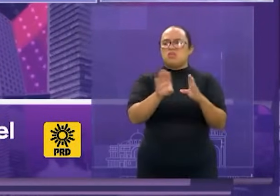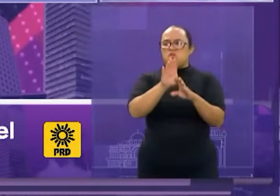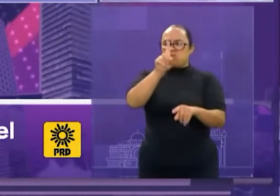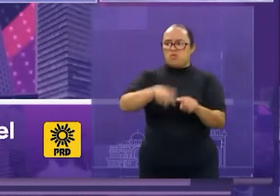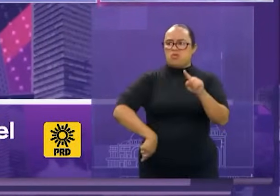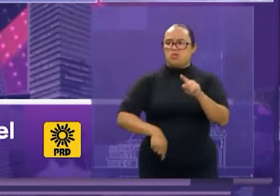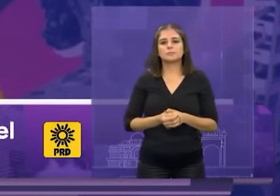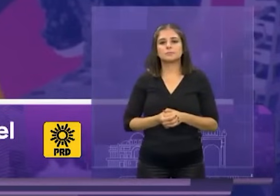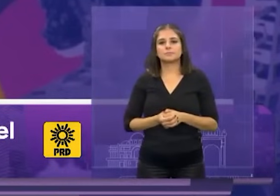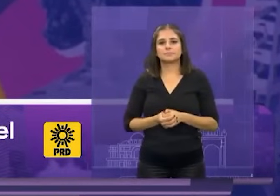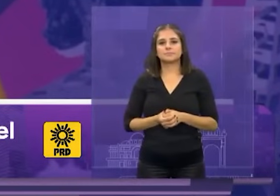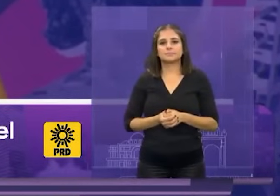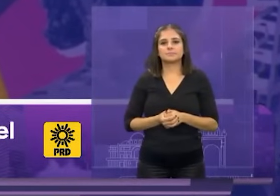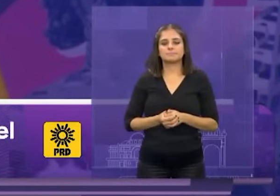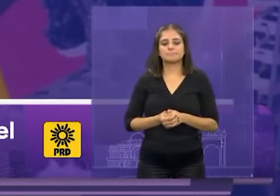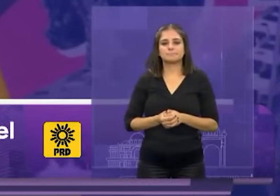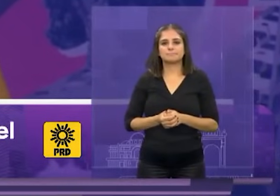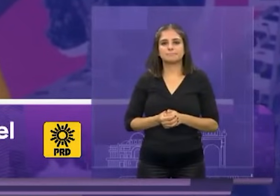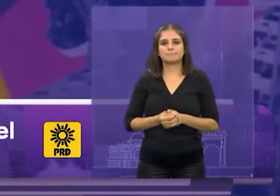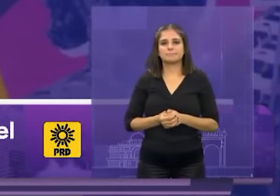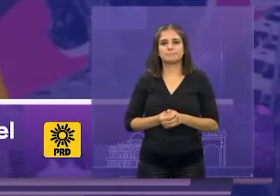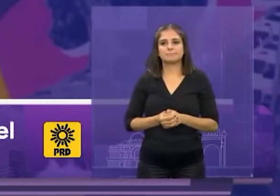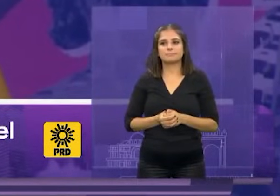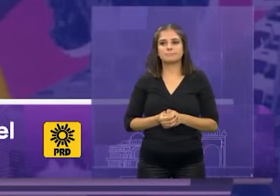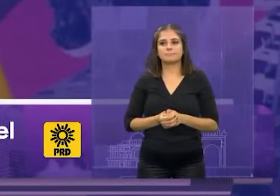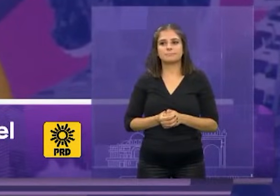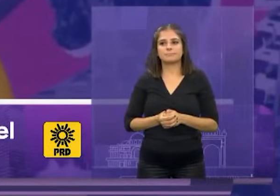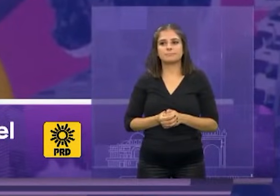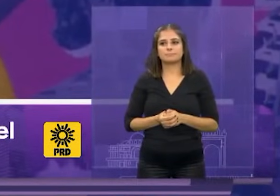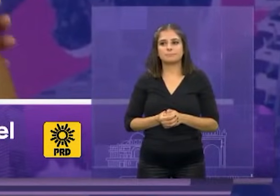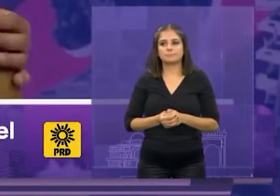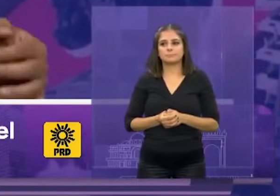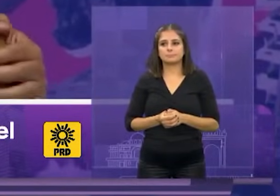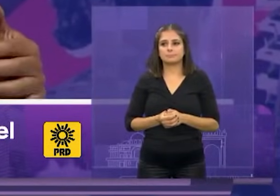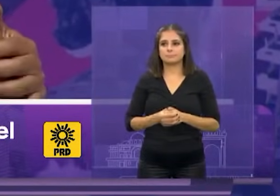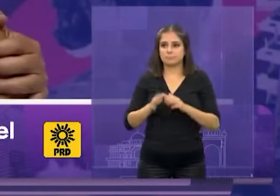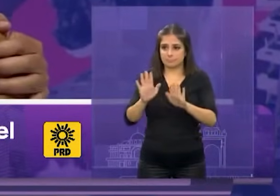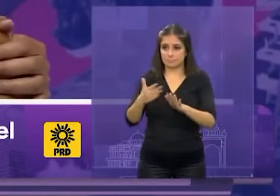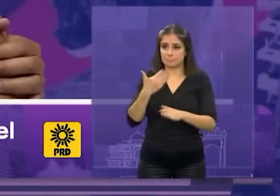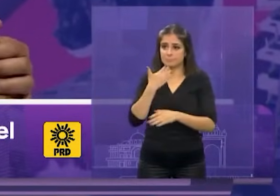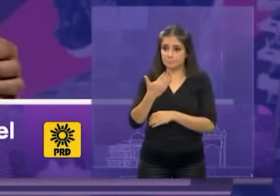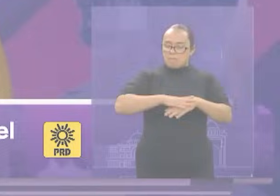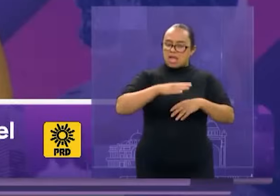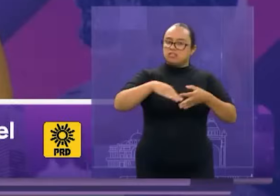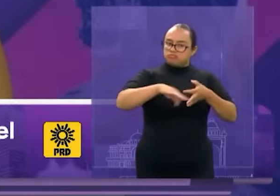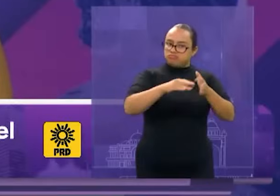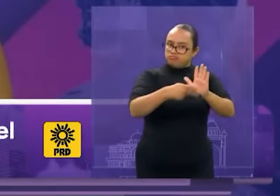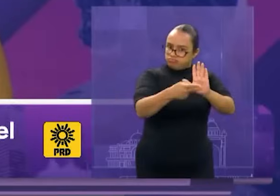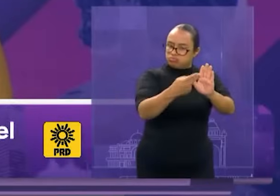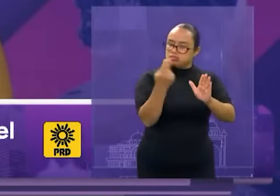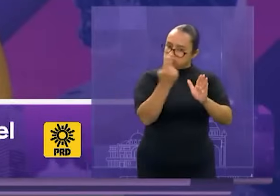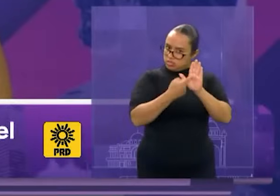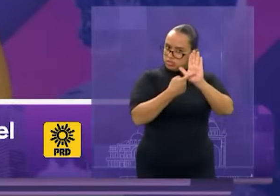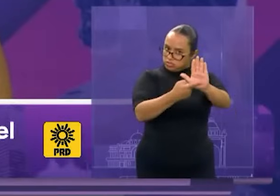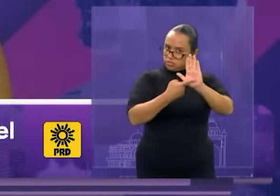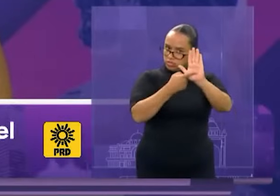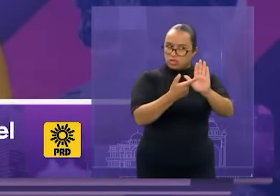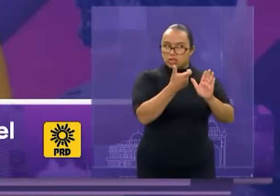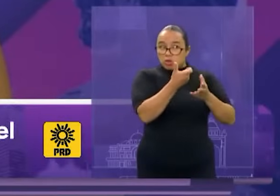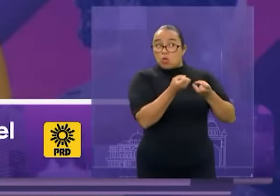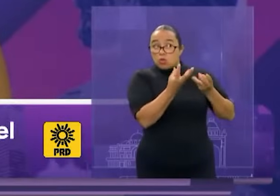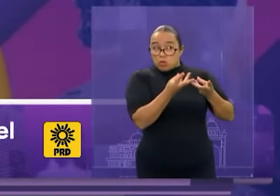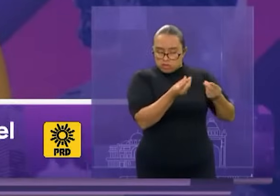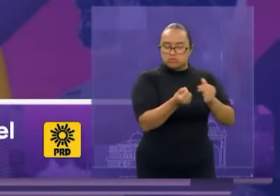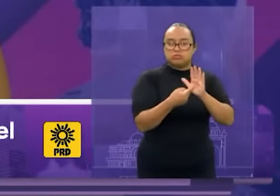en las redes sociales después de experimentar un momento de silencio durante el debate chilango la candidata mostró signos de nerviosismo